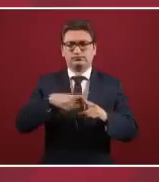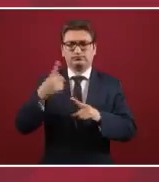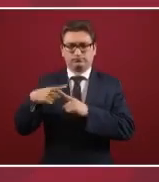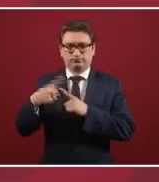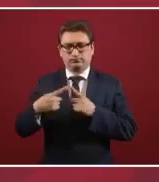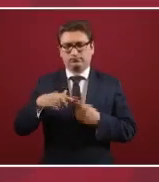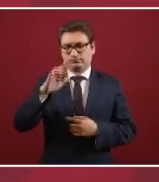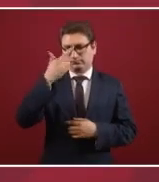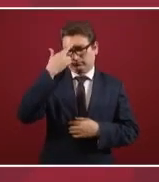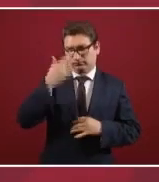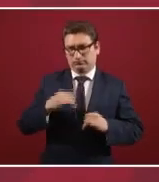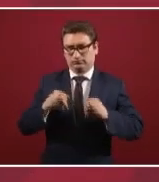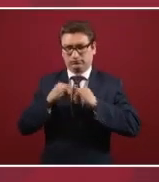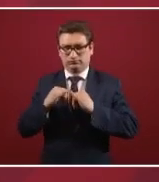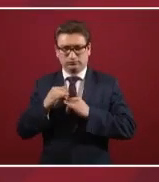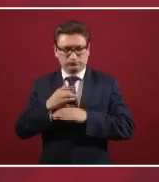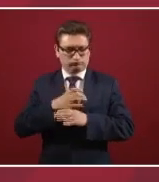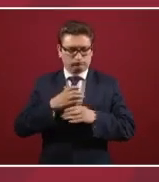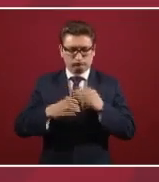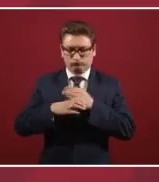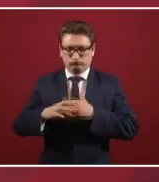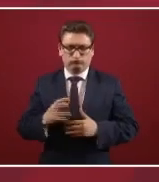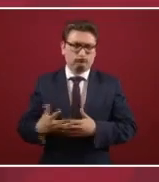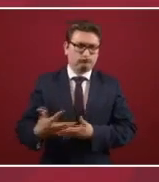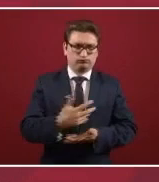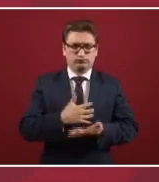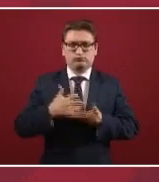devolverle al pueblo lo robado